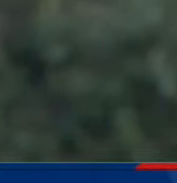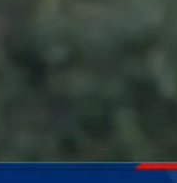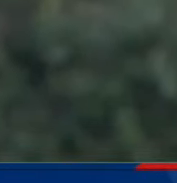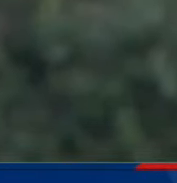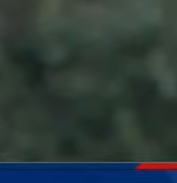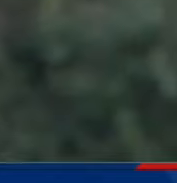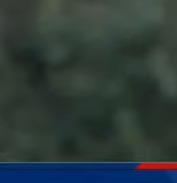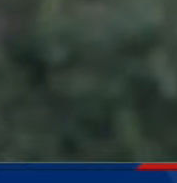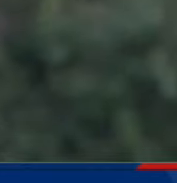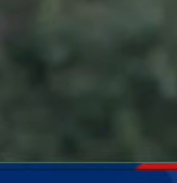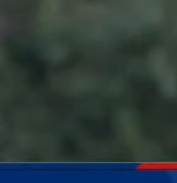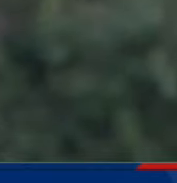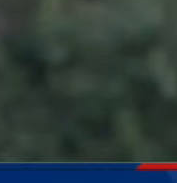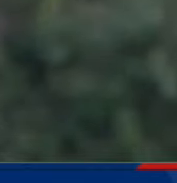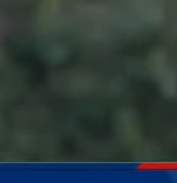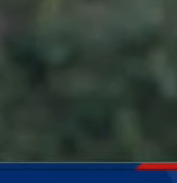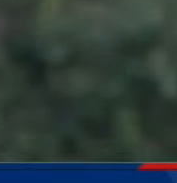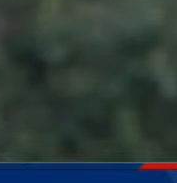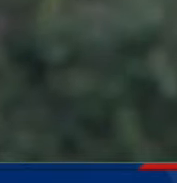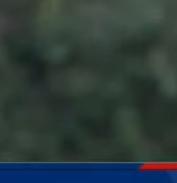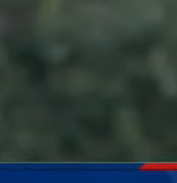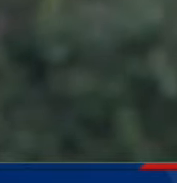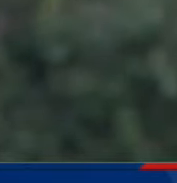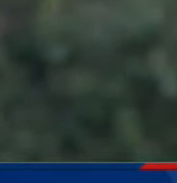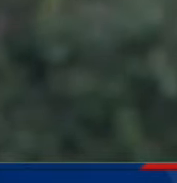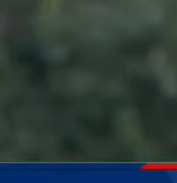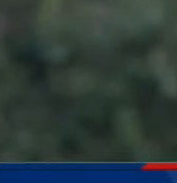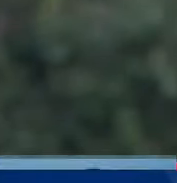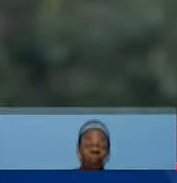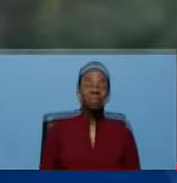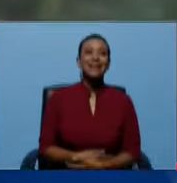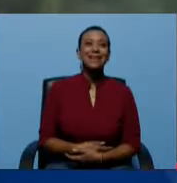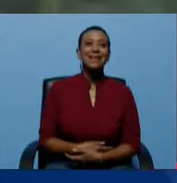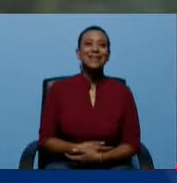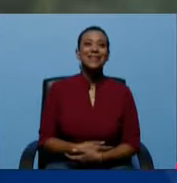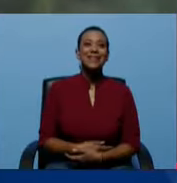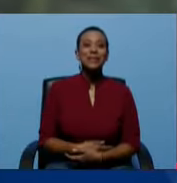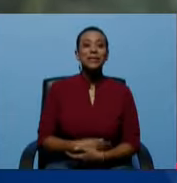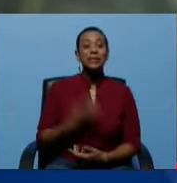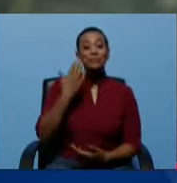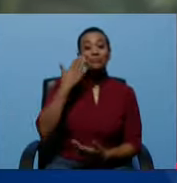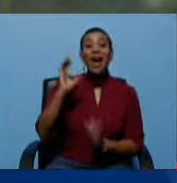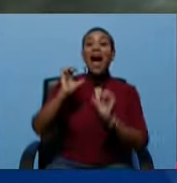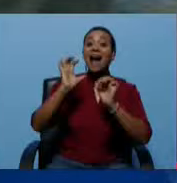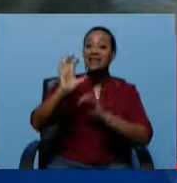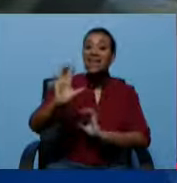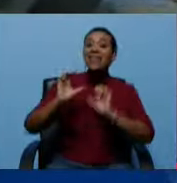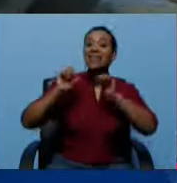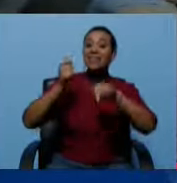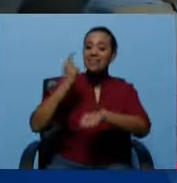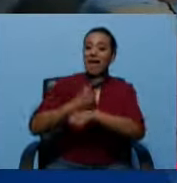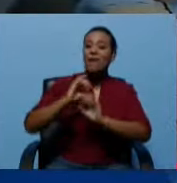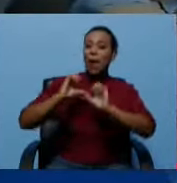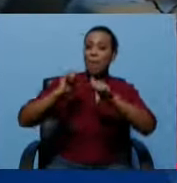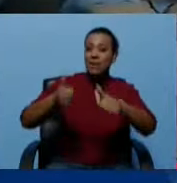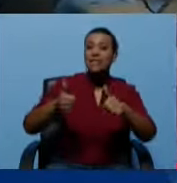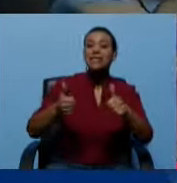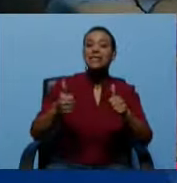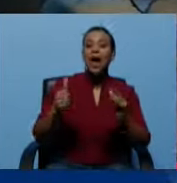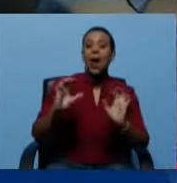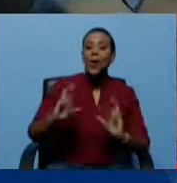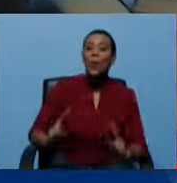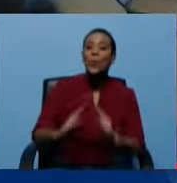Ciencia para la felicidad. Esto parece un juego Caracas Magallanes, vale, por el sonido, ¿verdad? Así suena el estadio.